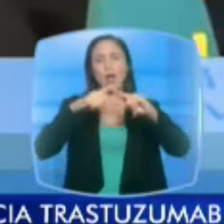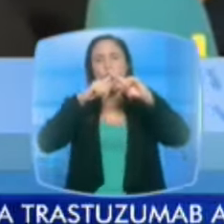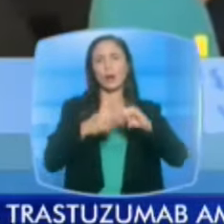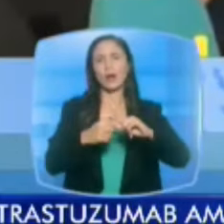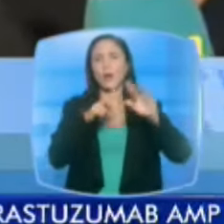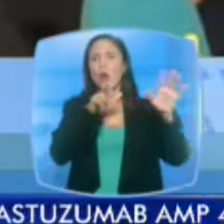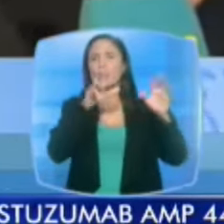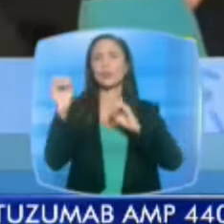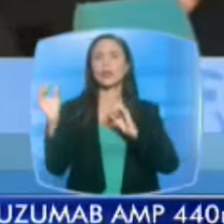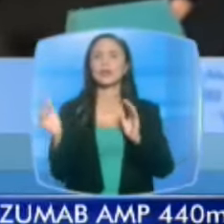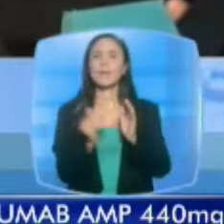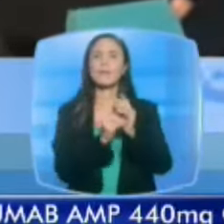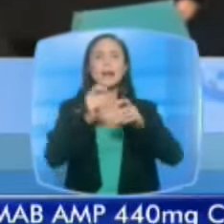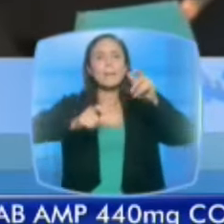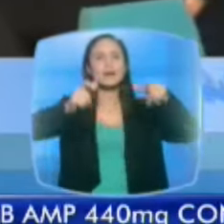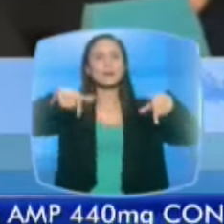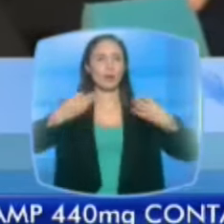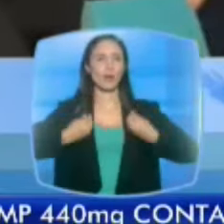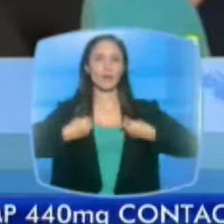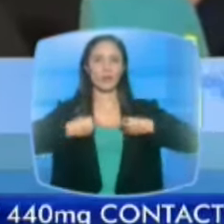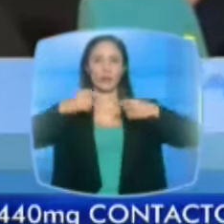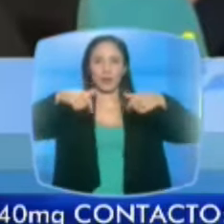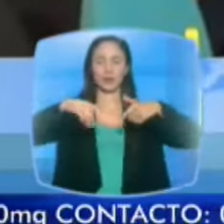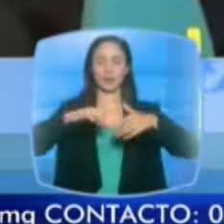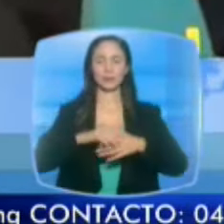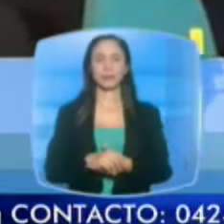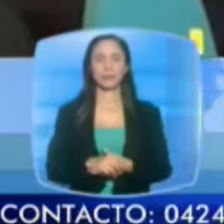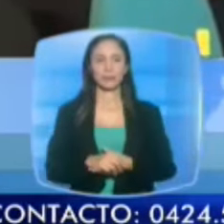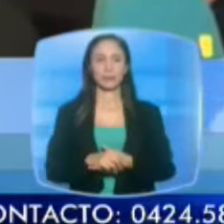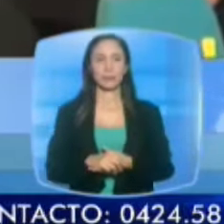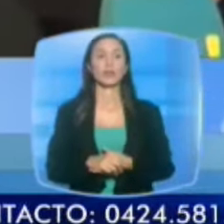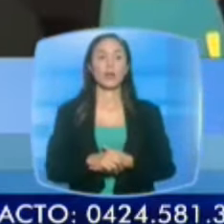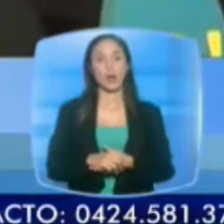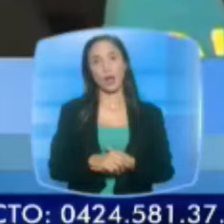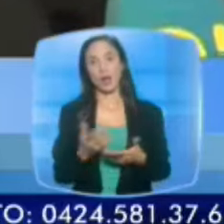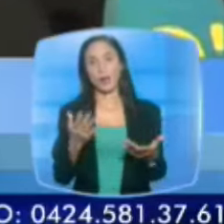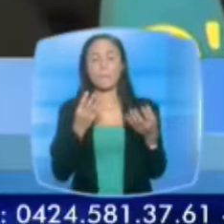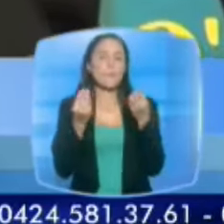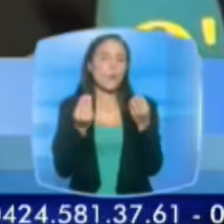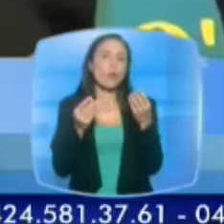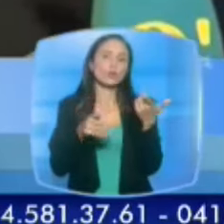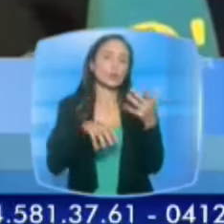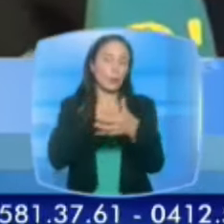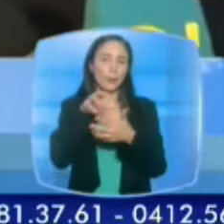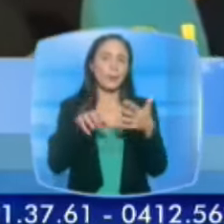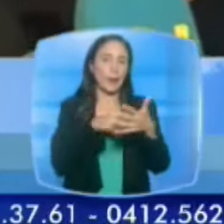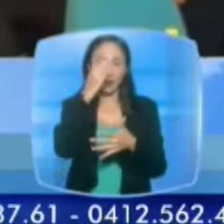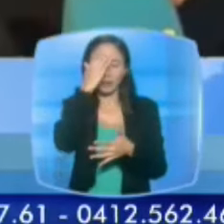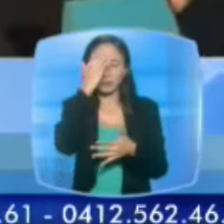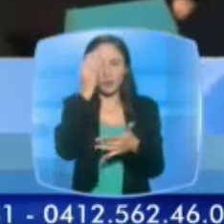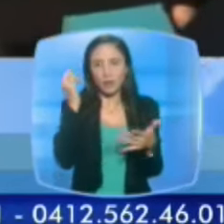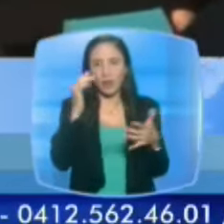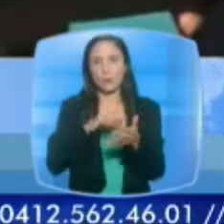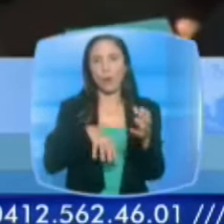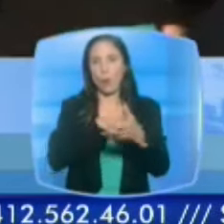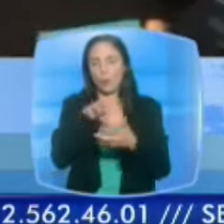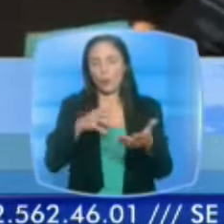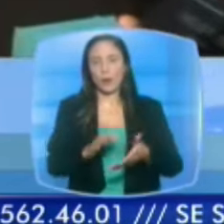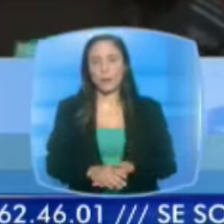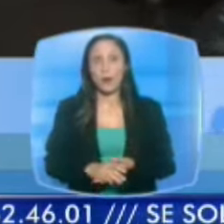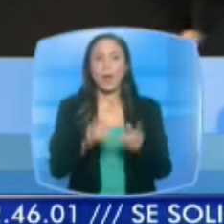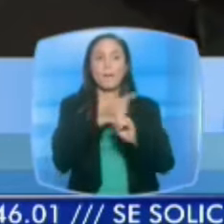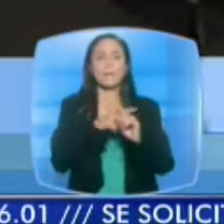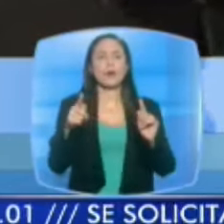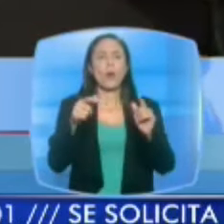80.000 personas. Por supuesto, tiene los miles de problemas como lo tienen otros municipios. Pero esto es una